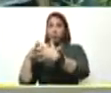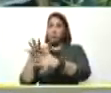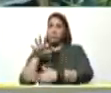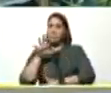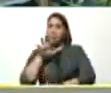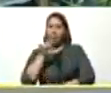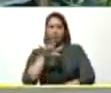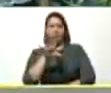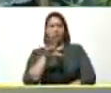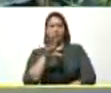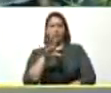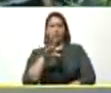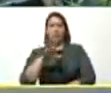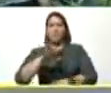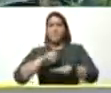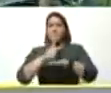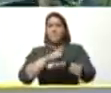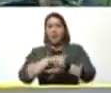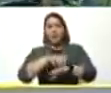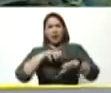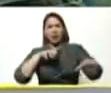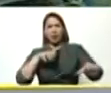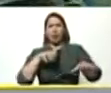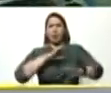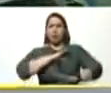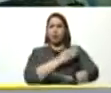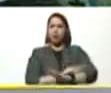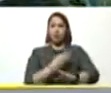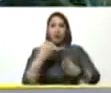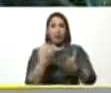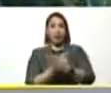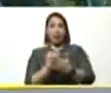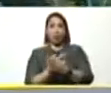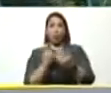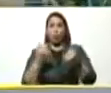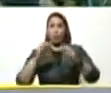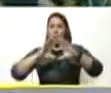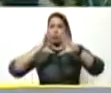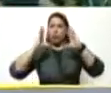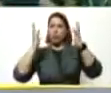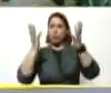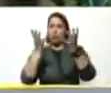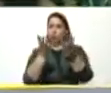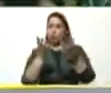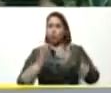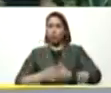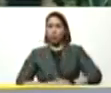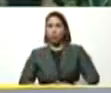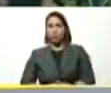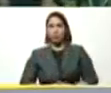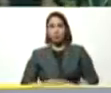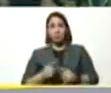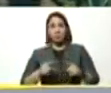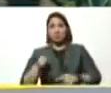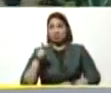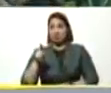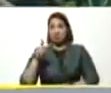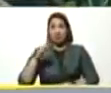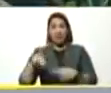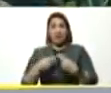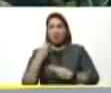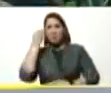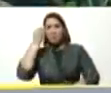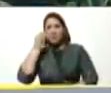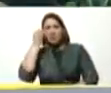país con mayor poder económico del mundo, la potencia del mundo. Pero allí nadie piensa en